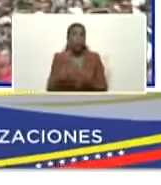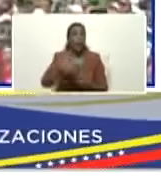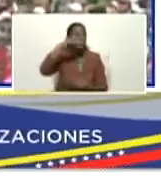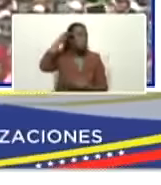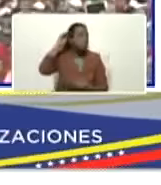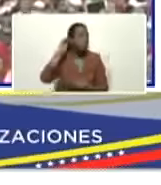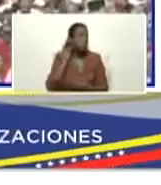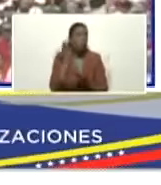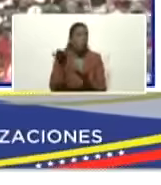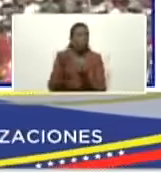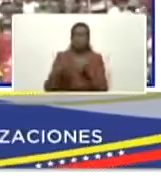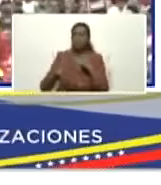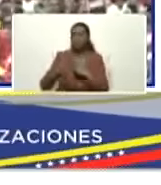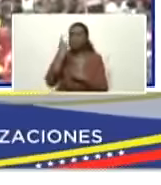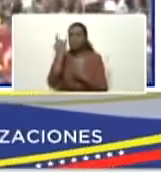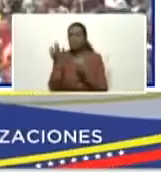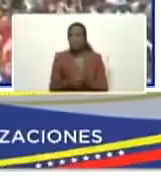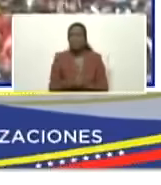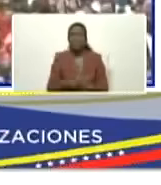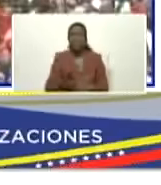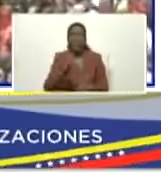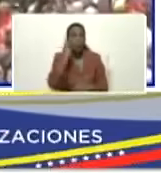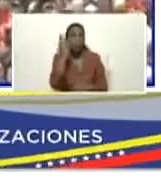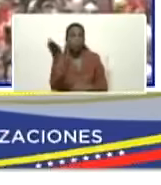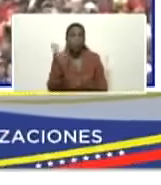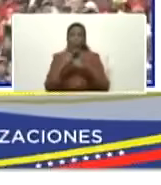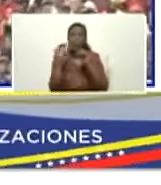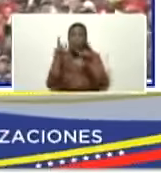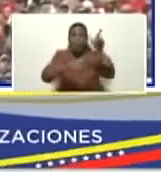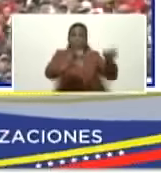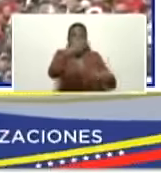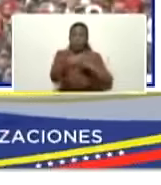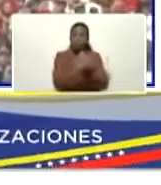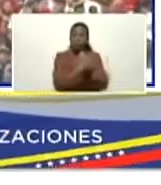Sayona, que los han engañado con todos ellos.